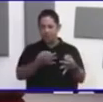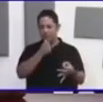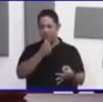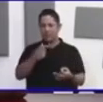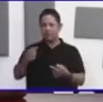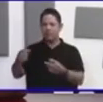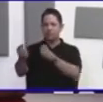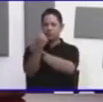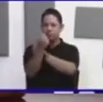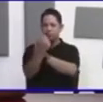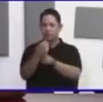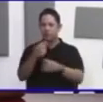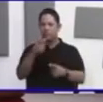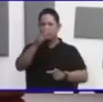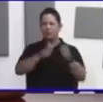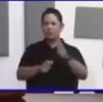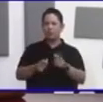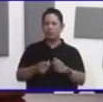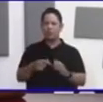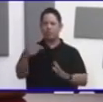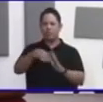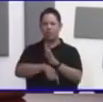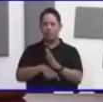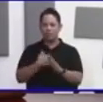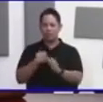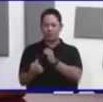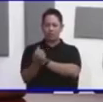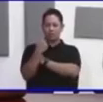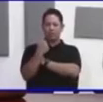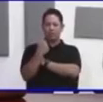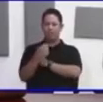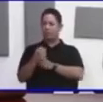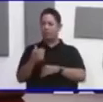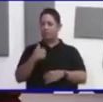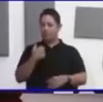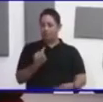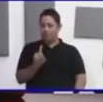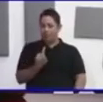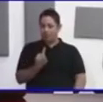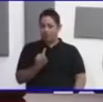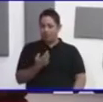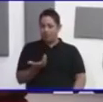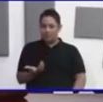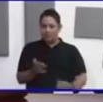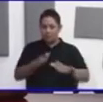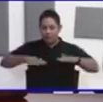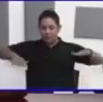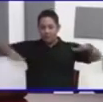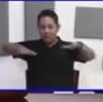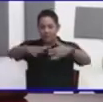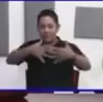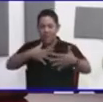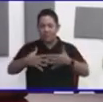ambiente situaciones insanas que al final no me están haciendo daño a mí solamente, le están haciendo daño es al archipiélago entero,